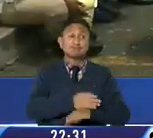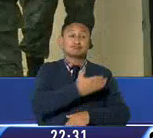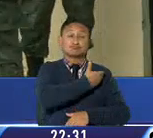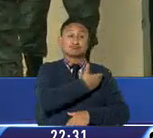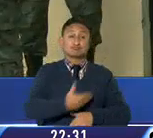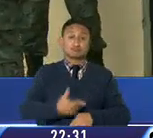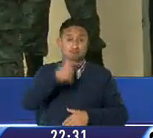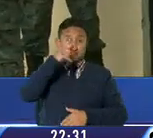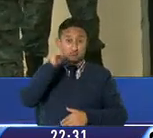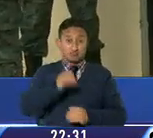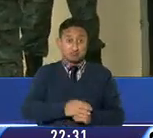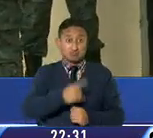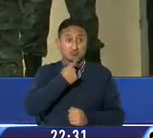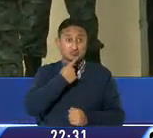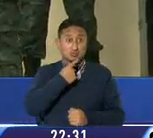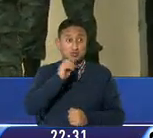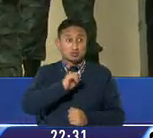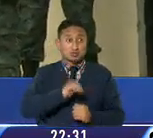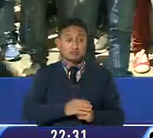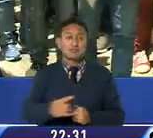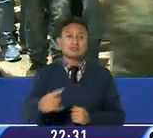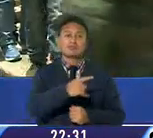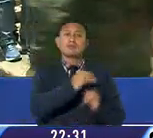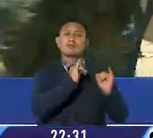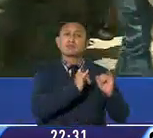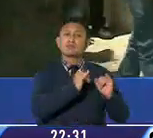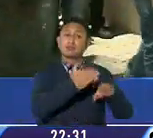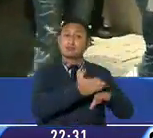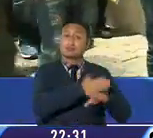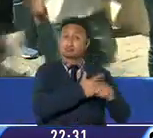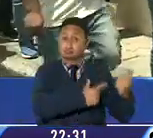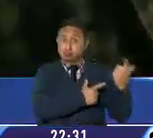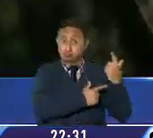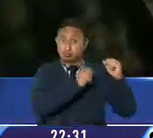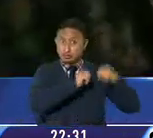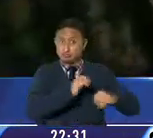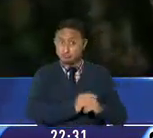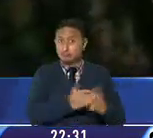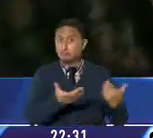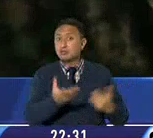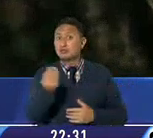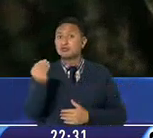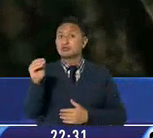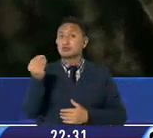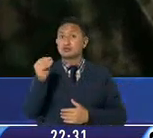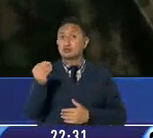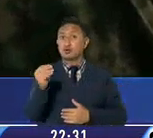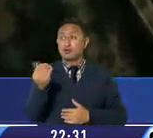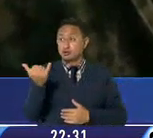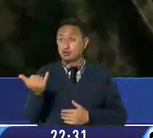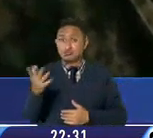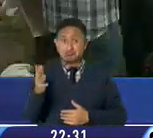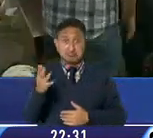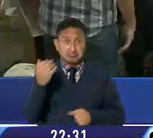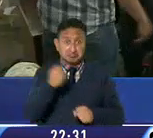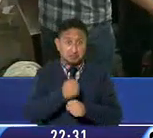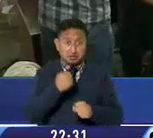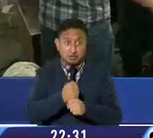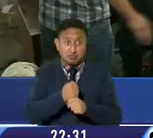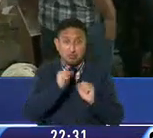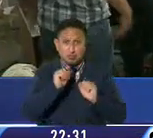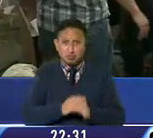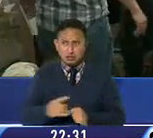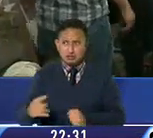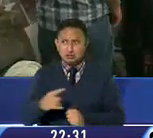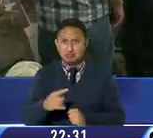República manifestó el deseo para que vuelva la instrucción premilitar. El objetivo sería que los jóvenes que se encuentran desocupados y que puedan ser tentados hacia